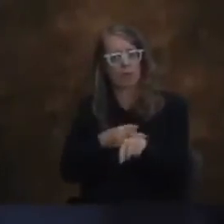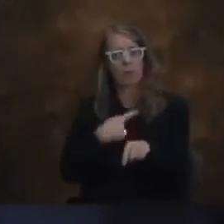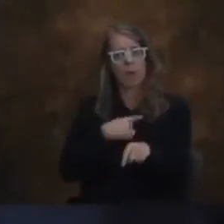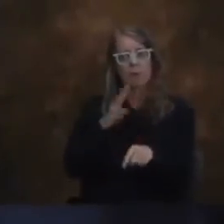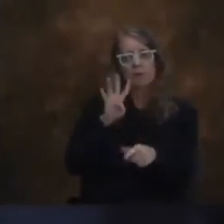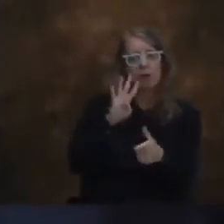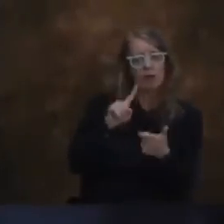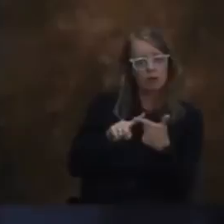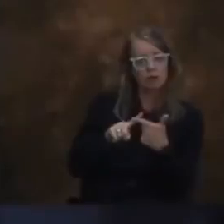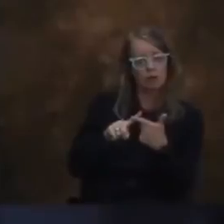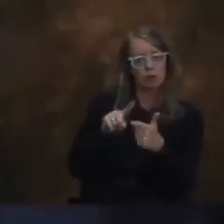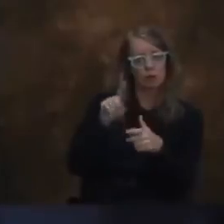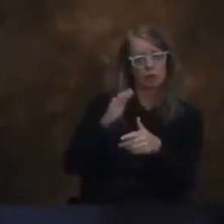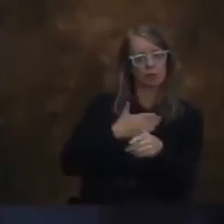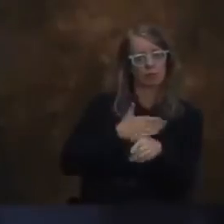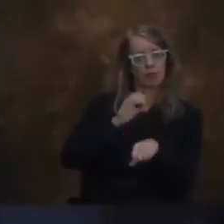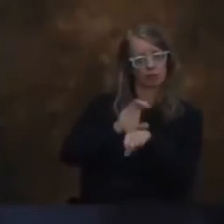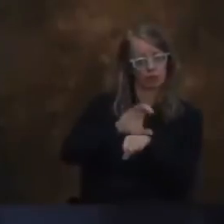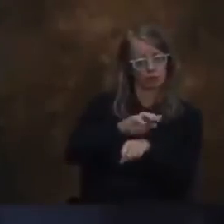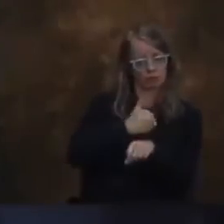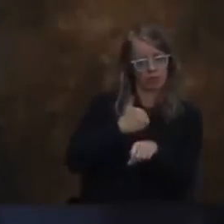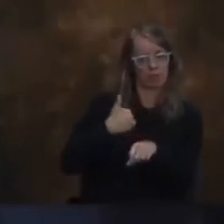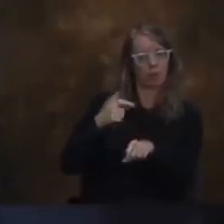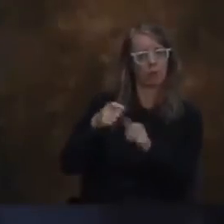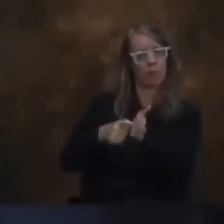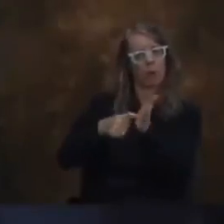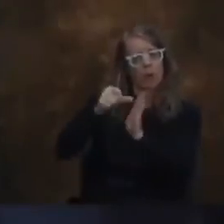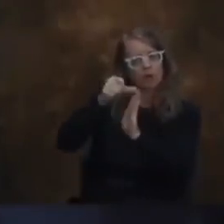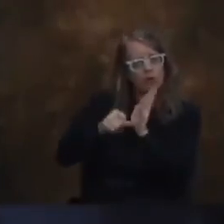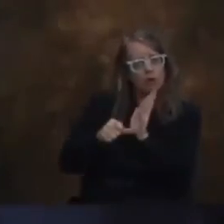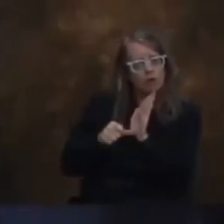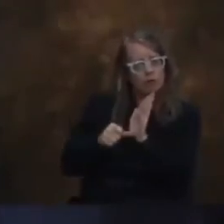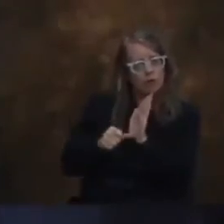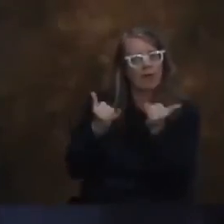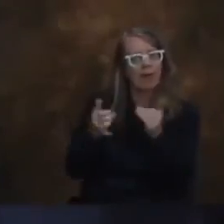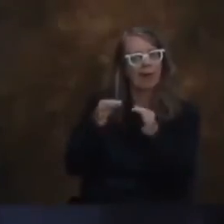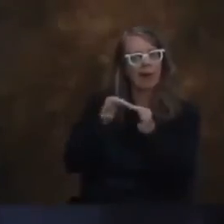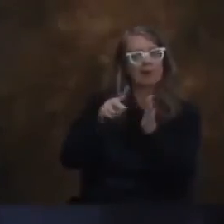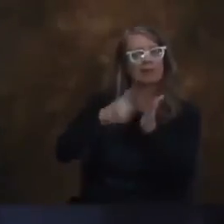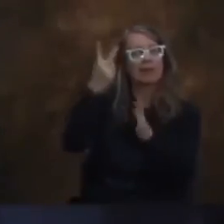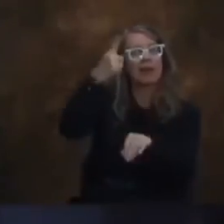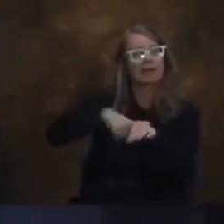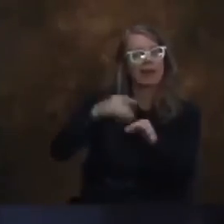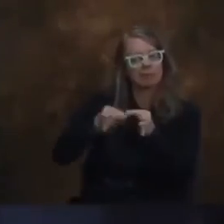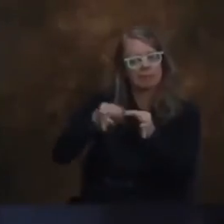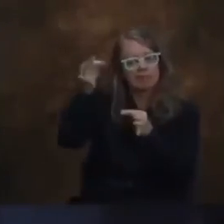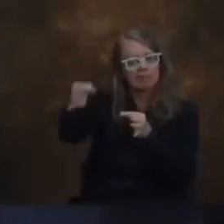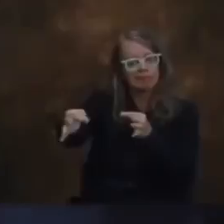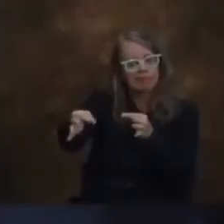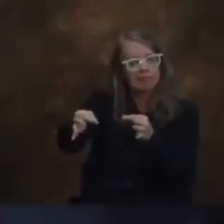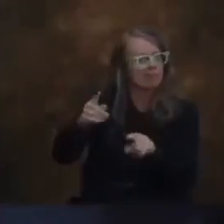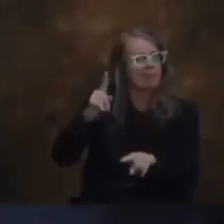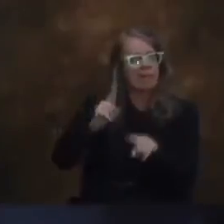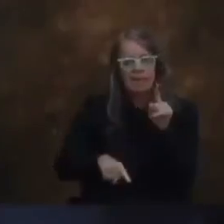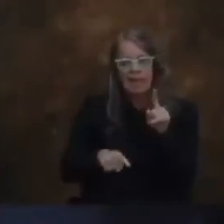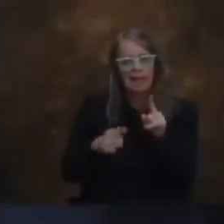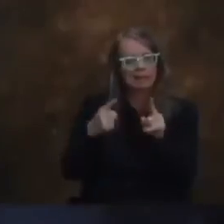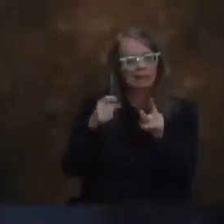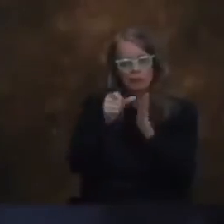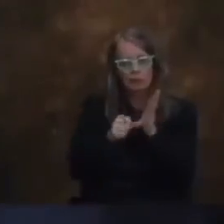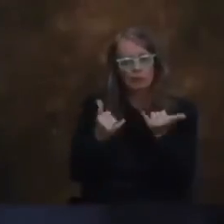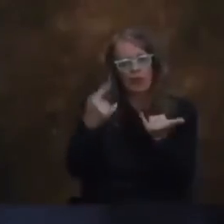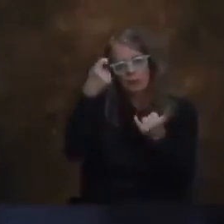que sobrellevar una cirugía y me dijo tengo que esperar mucho debido a kobe